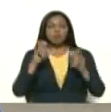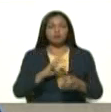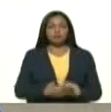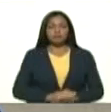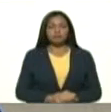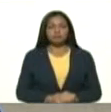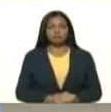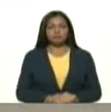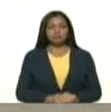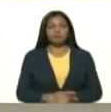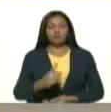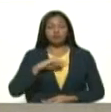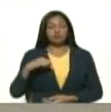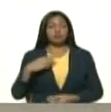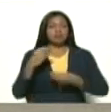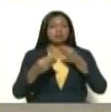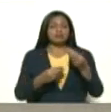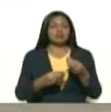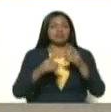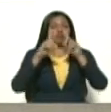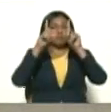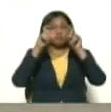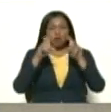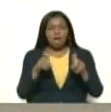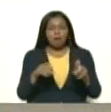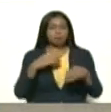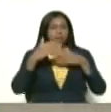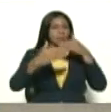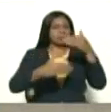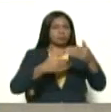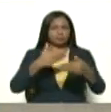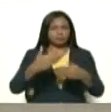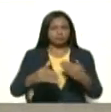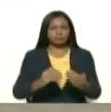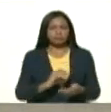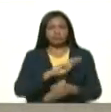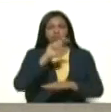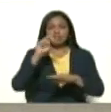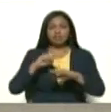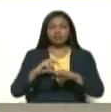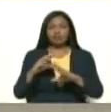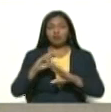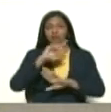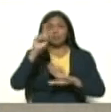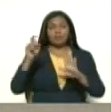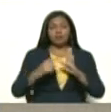Estamos haciendo miles de pruebas a nivel nacional.